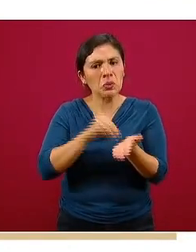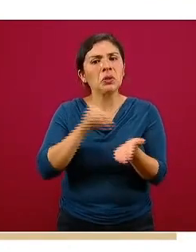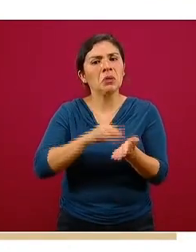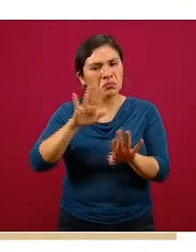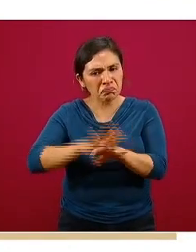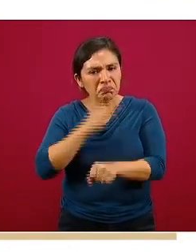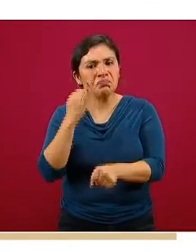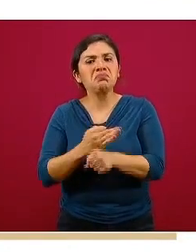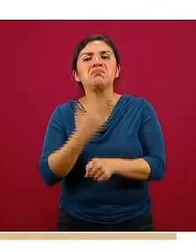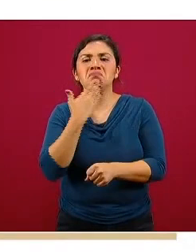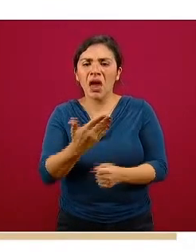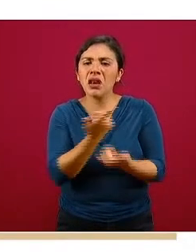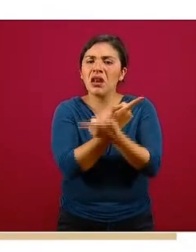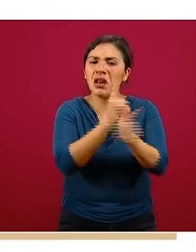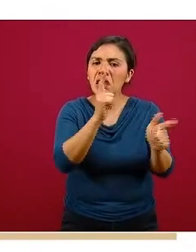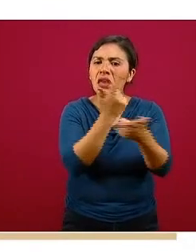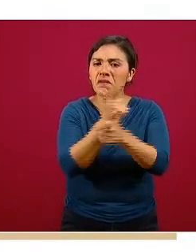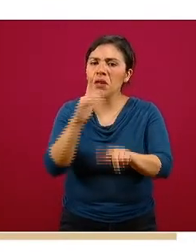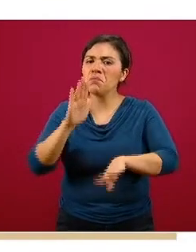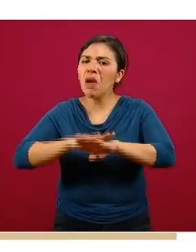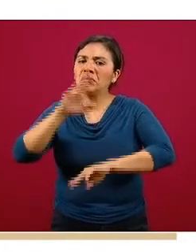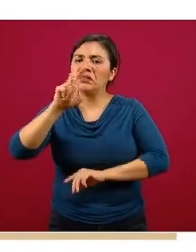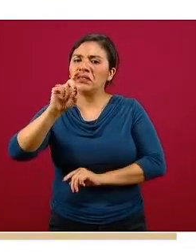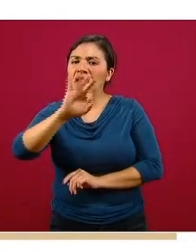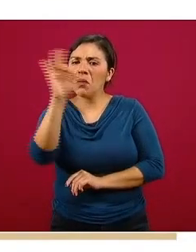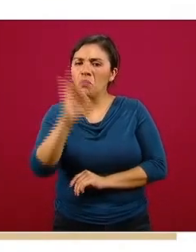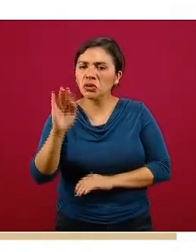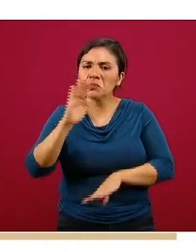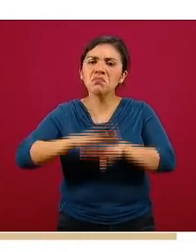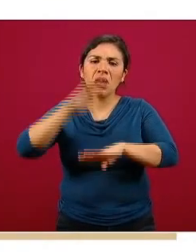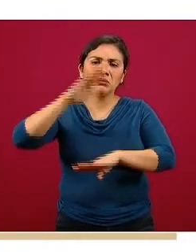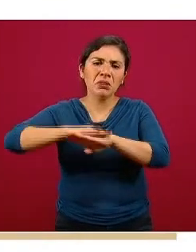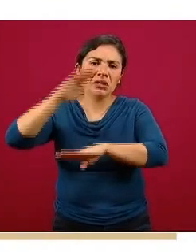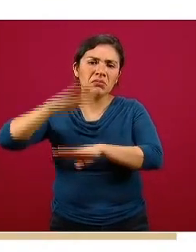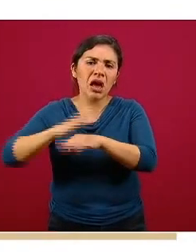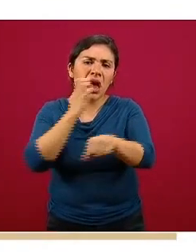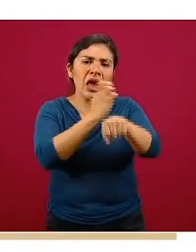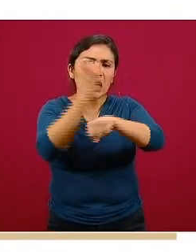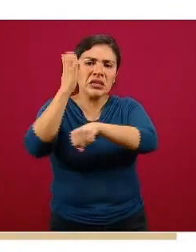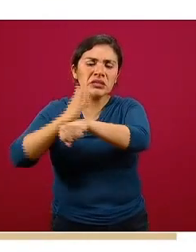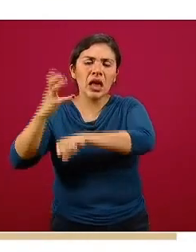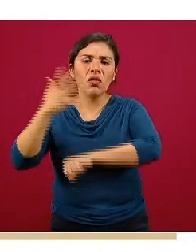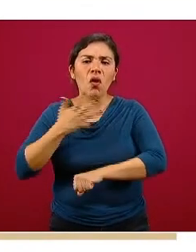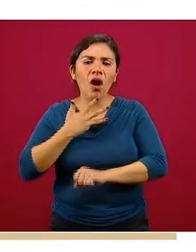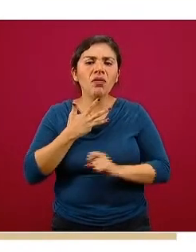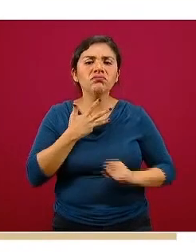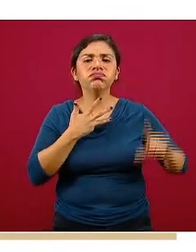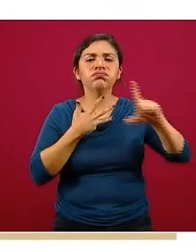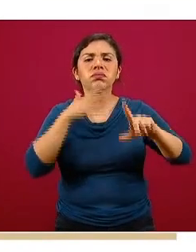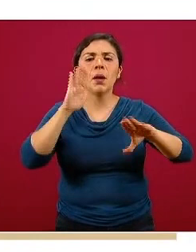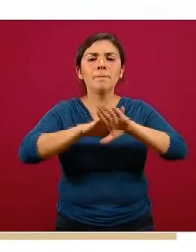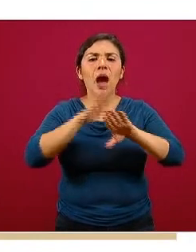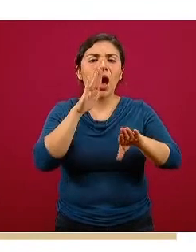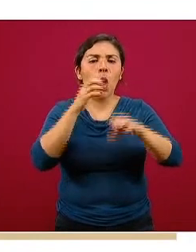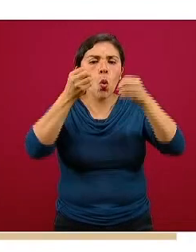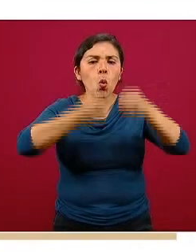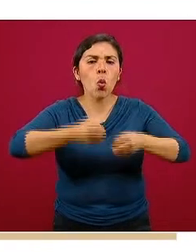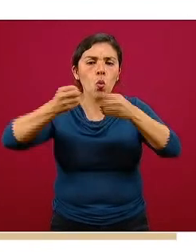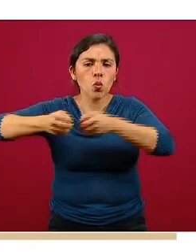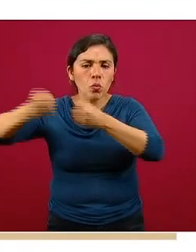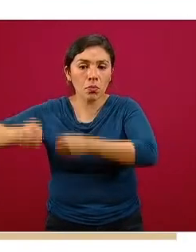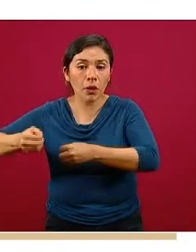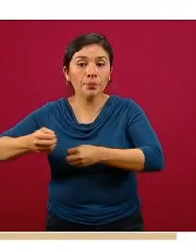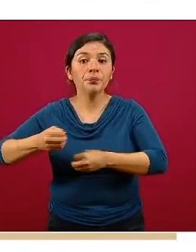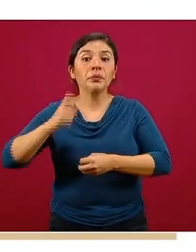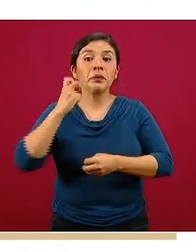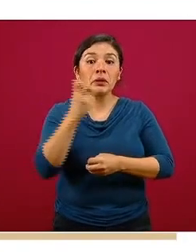buena disponibilidad por encima del 30% en las entidades que tienen la mayor ocupación, y en la medida que